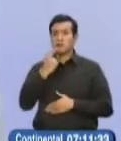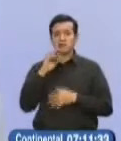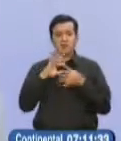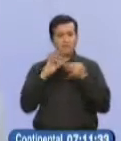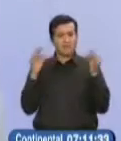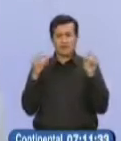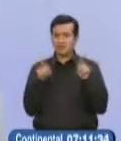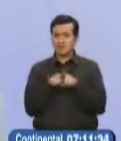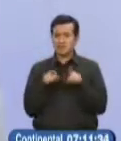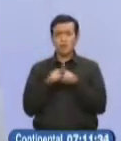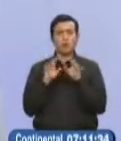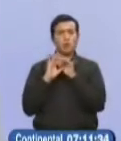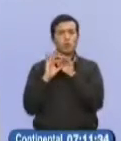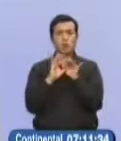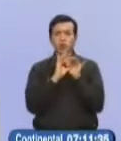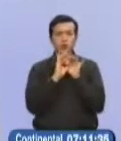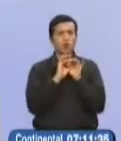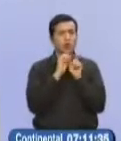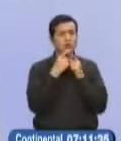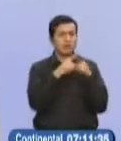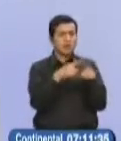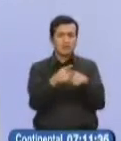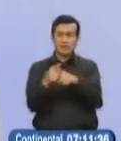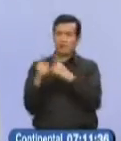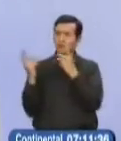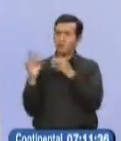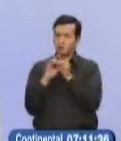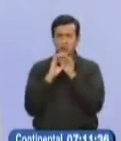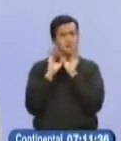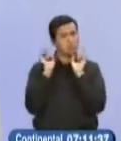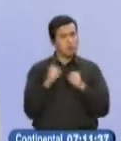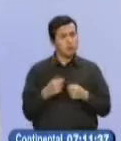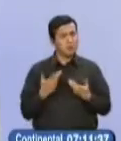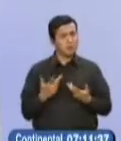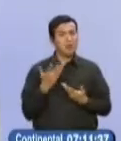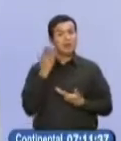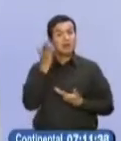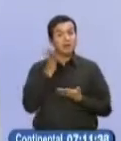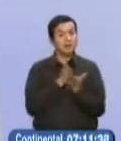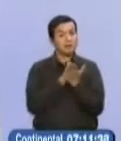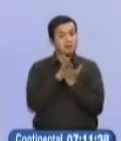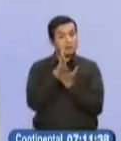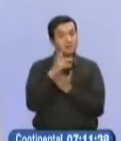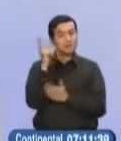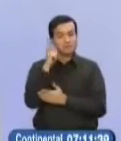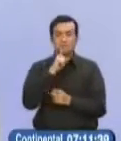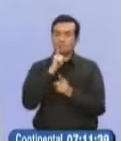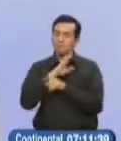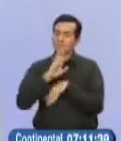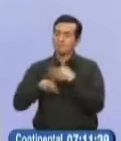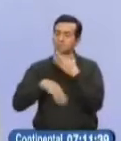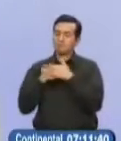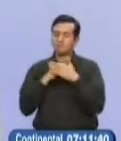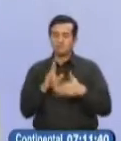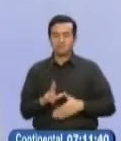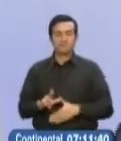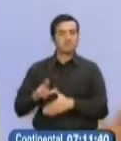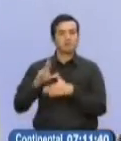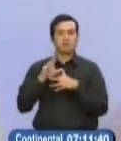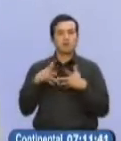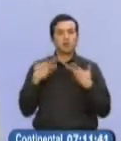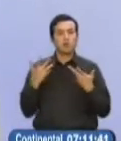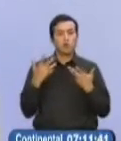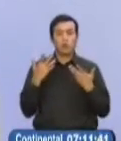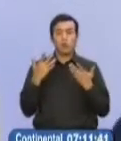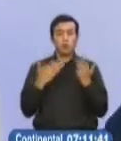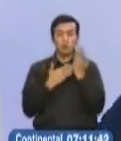esa frase, la unidad en la diversidad. Me parece que ese es el camino que necesitamos recorrer por América Latina. No podemos tener